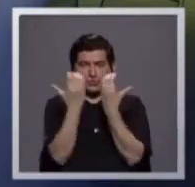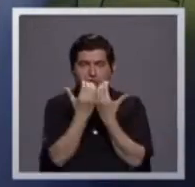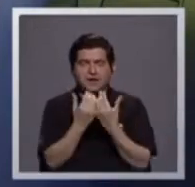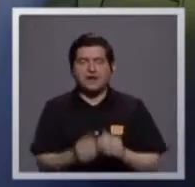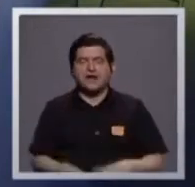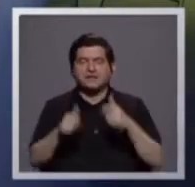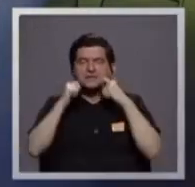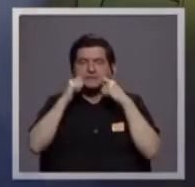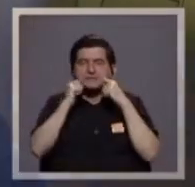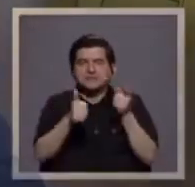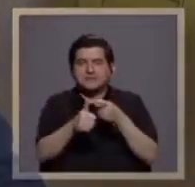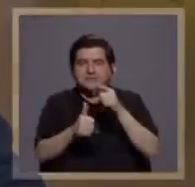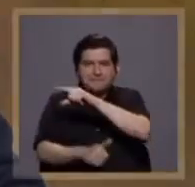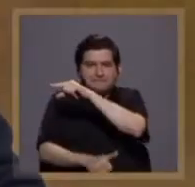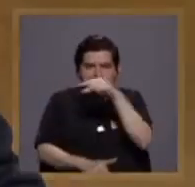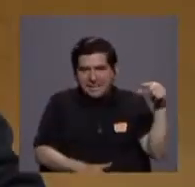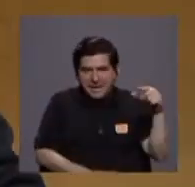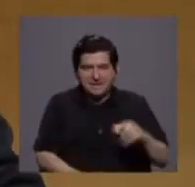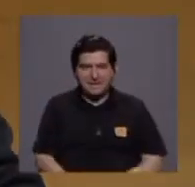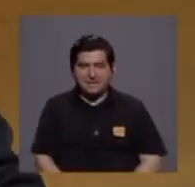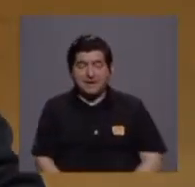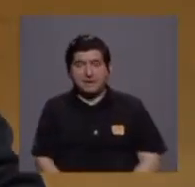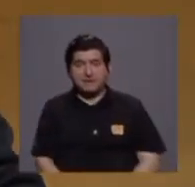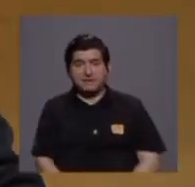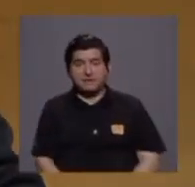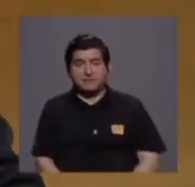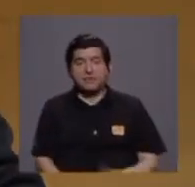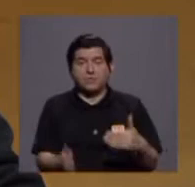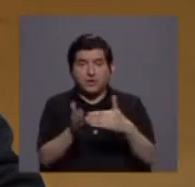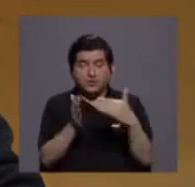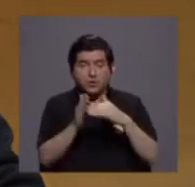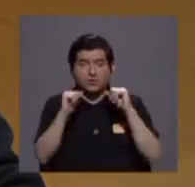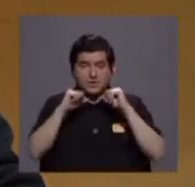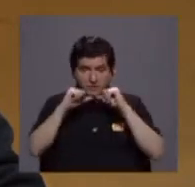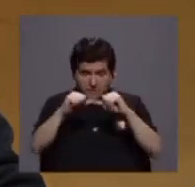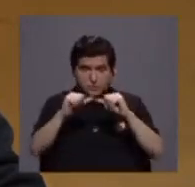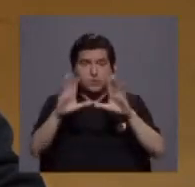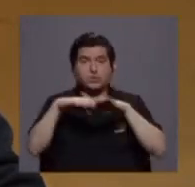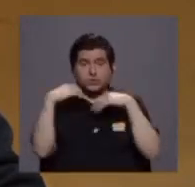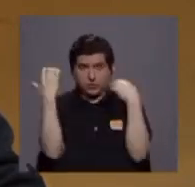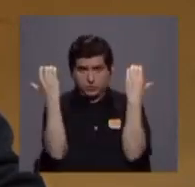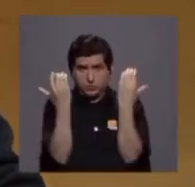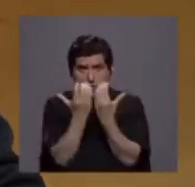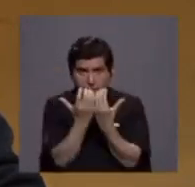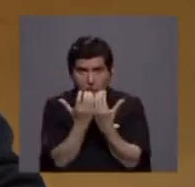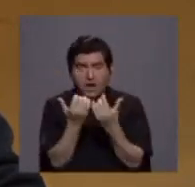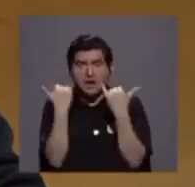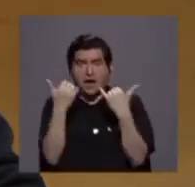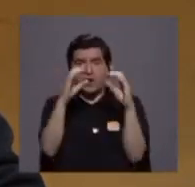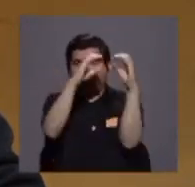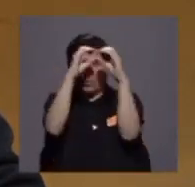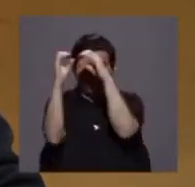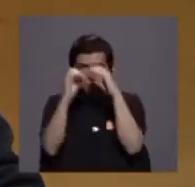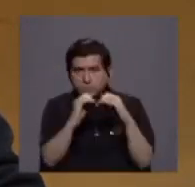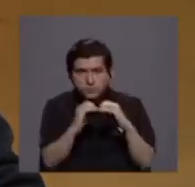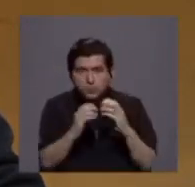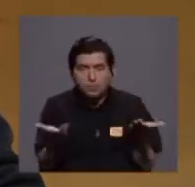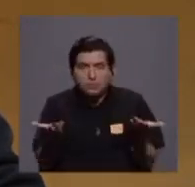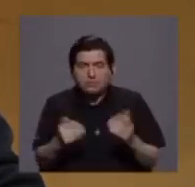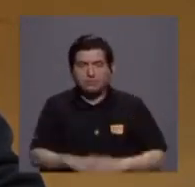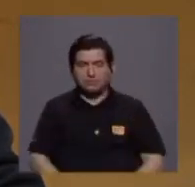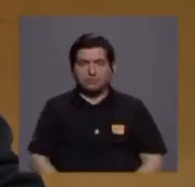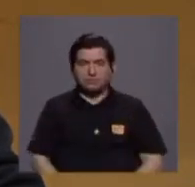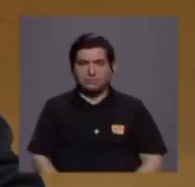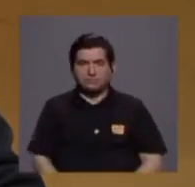semana, y cuando hubo que retomar clases a distancia, o virtuales, o como se